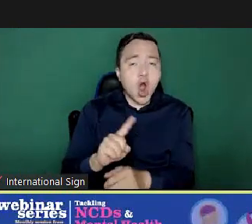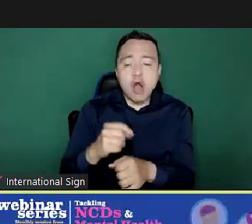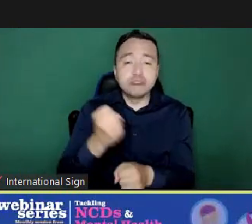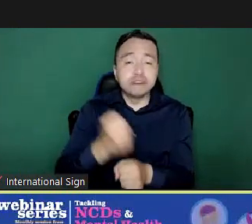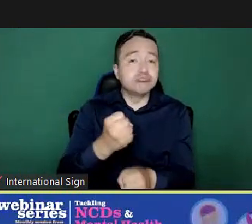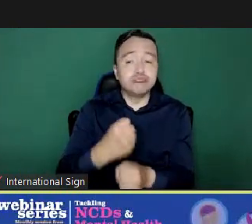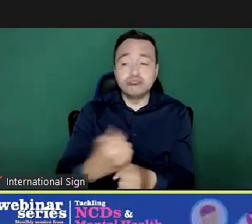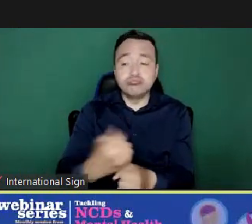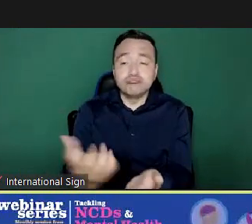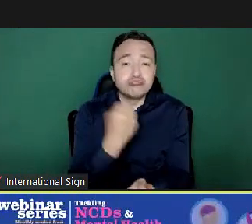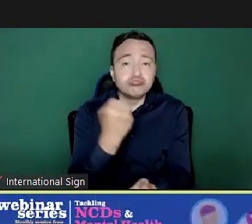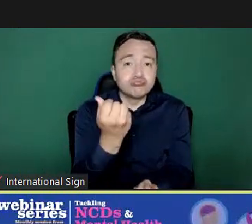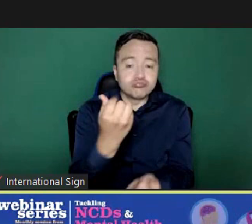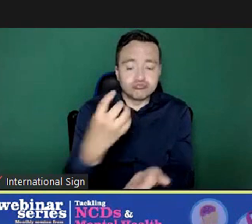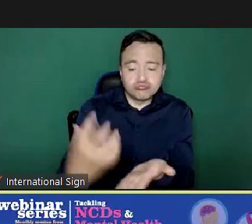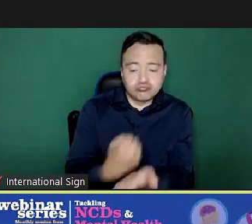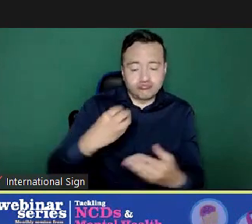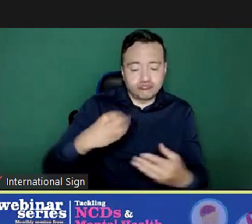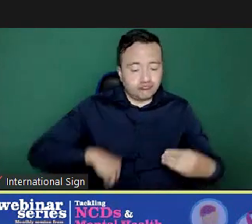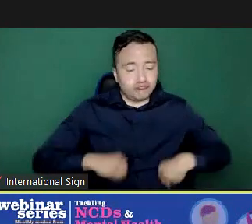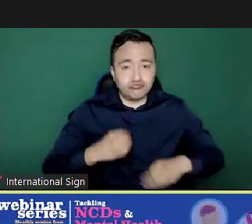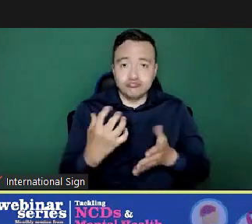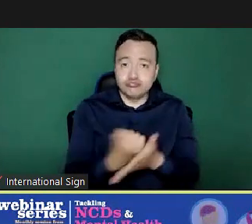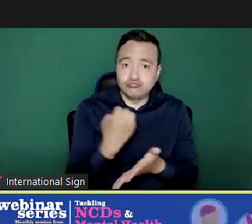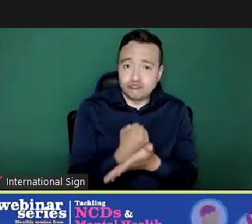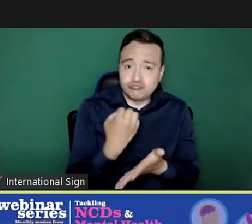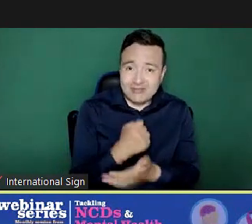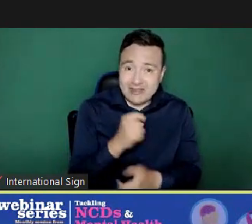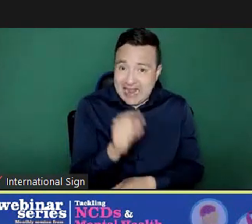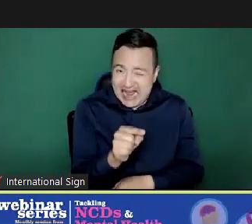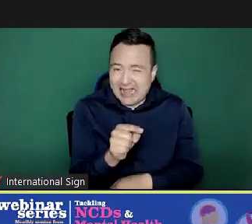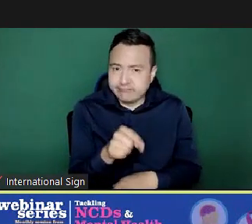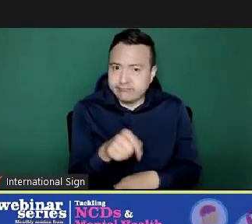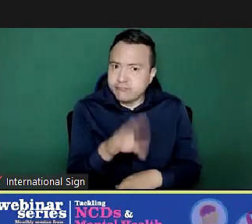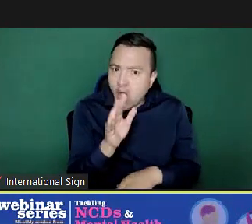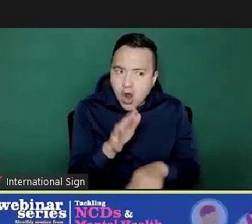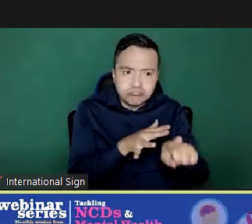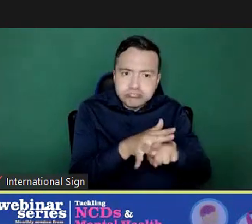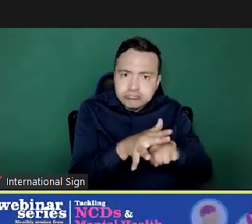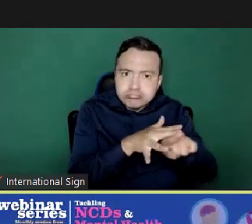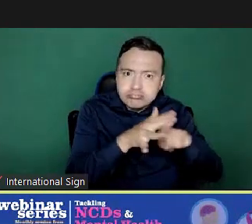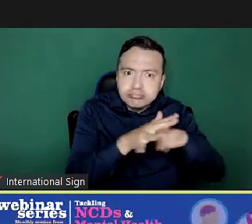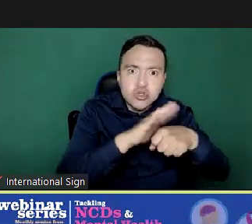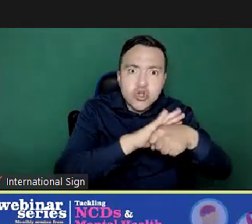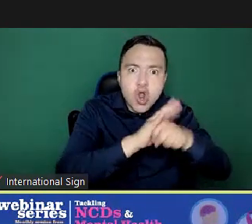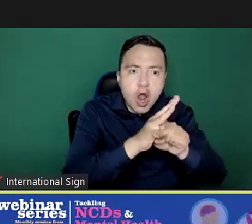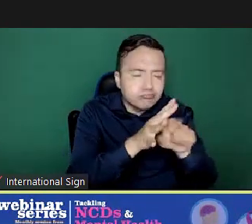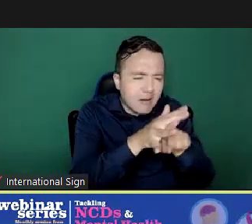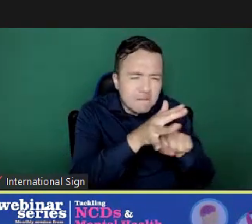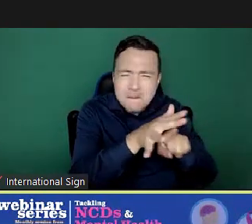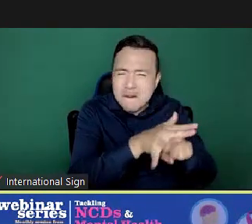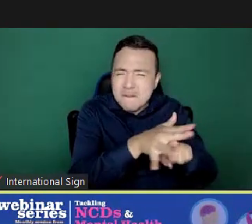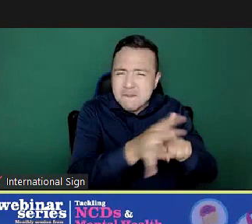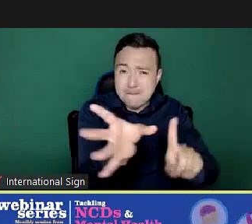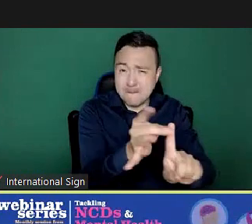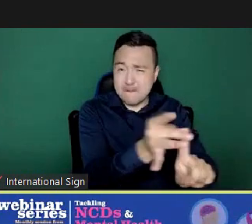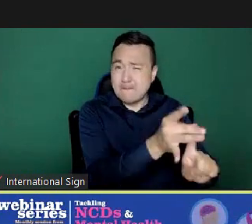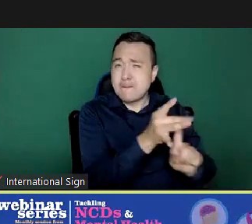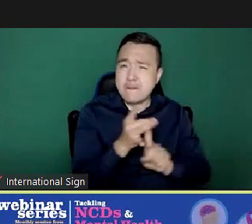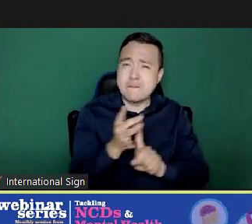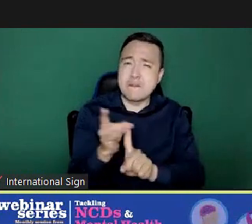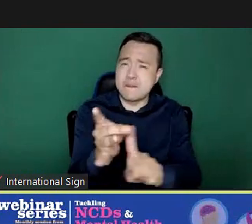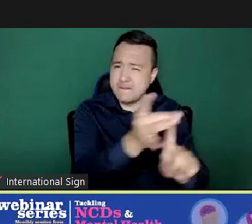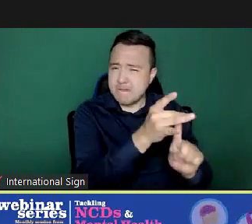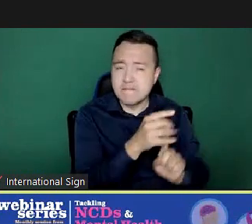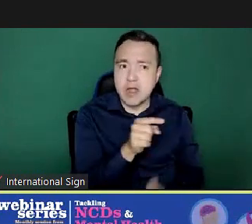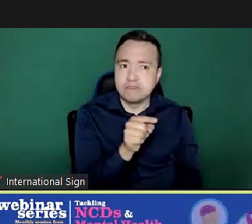centro de la propagación inicial de la pandemia. Realmente no es así, porque en realidad también habían personas que estaban